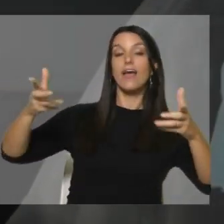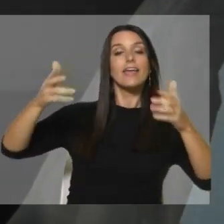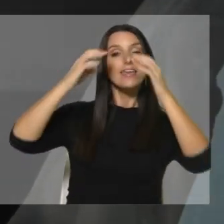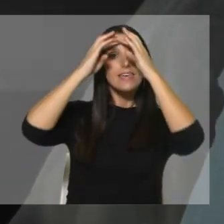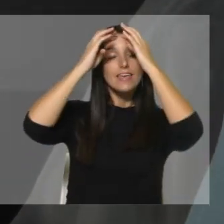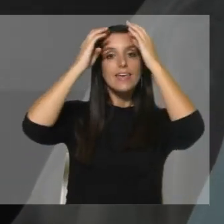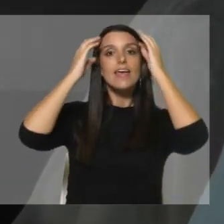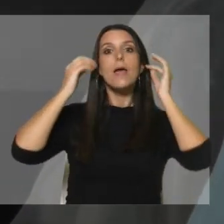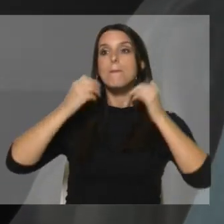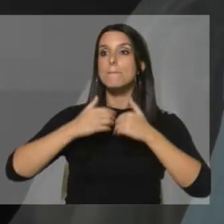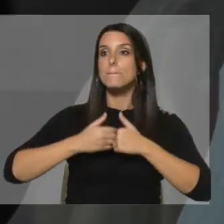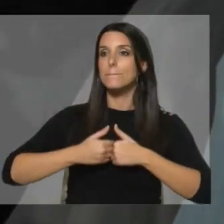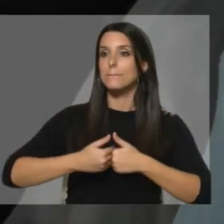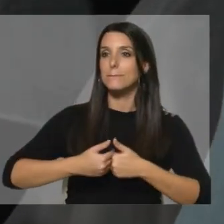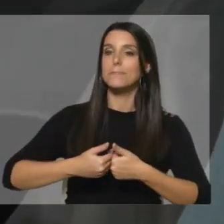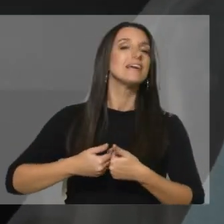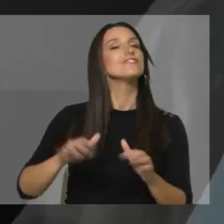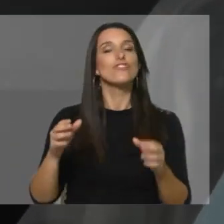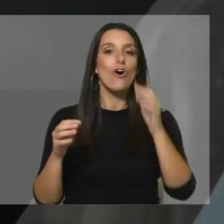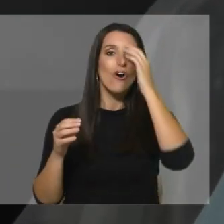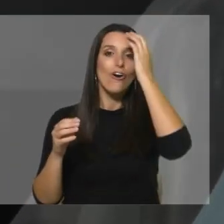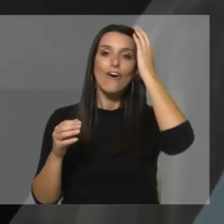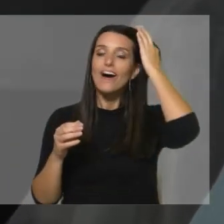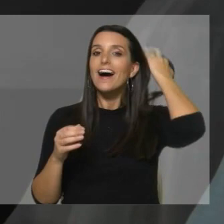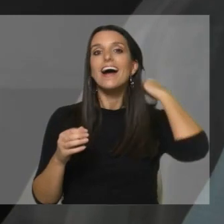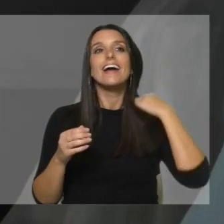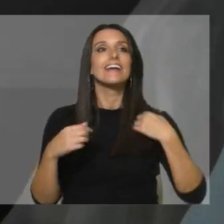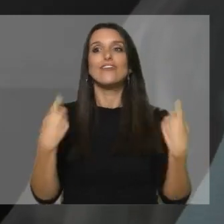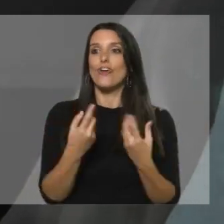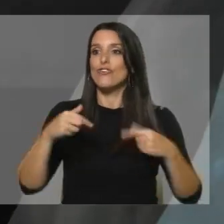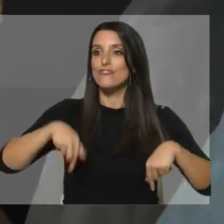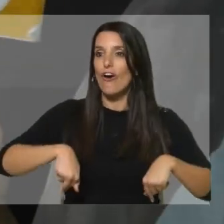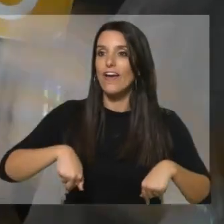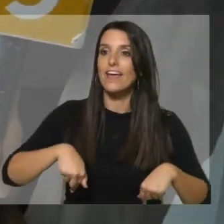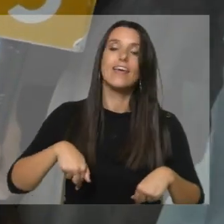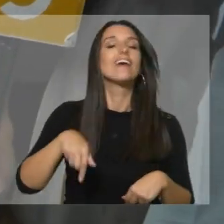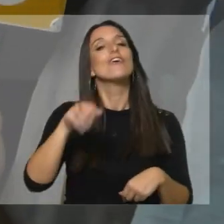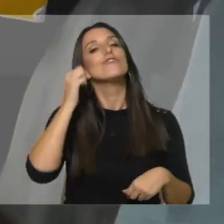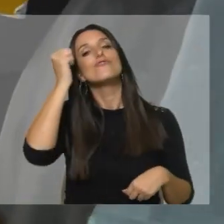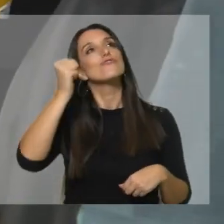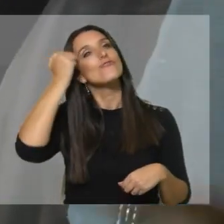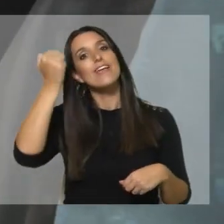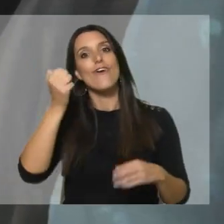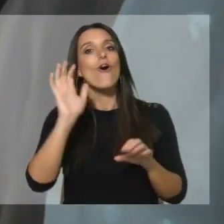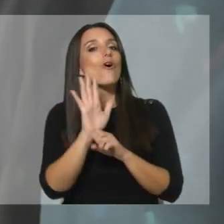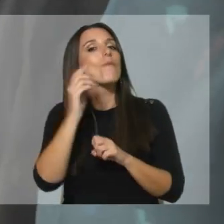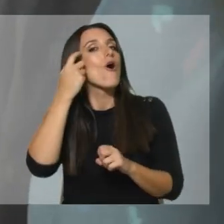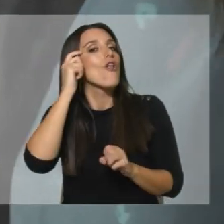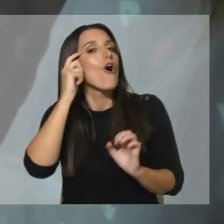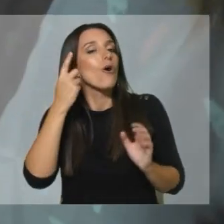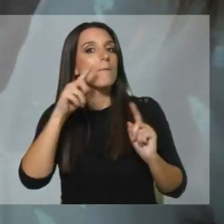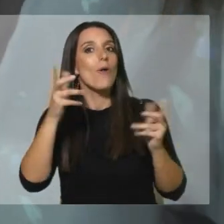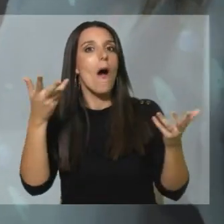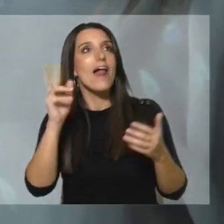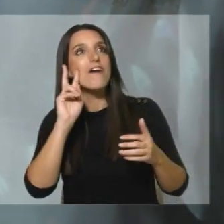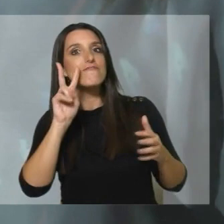empezó esa odisea que estamos hoy acá. Ese sueño loco, pero bueno, ahora se puede